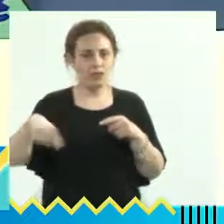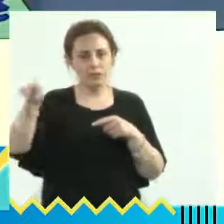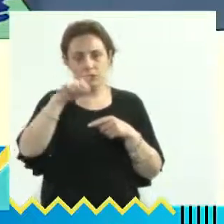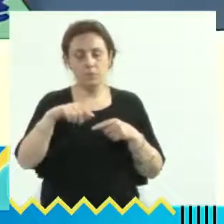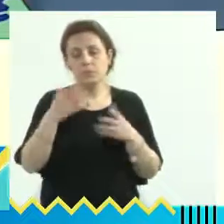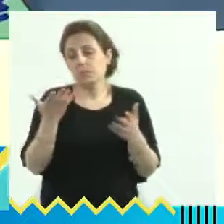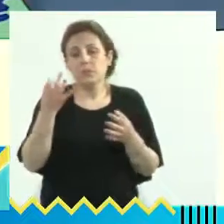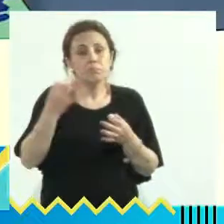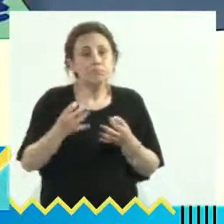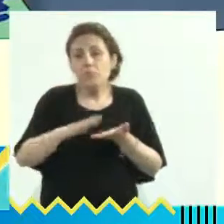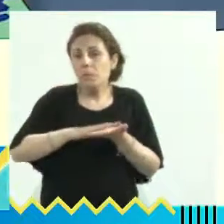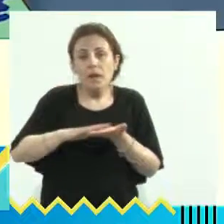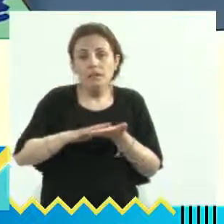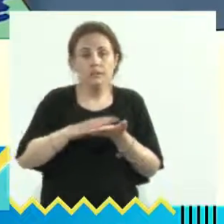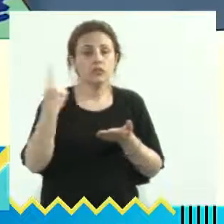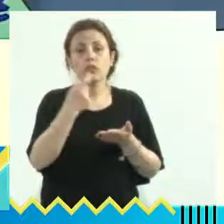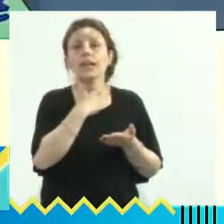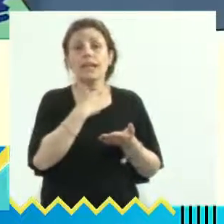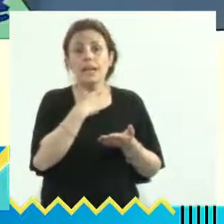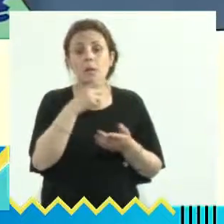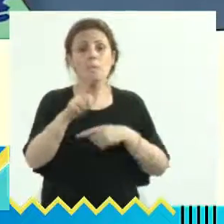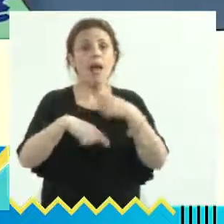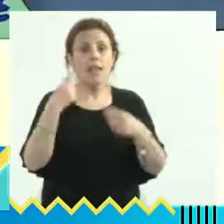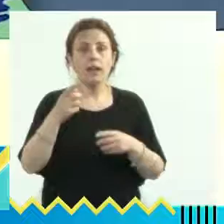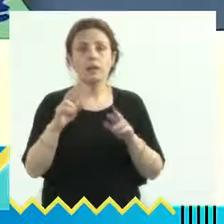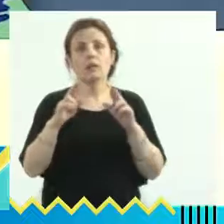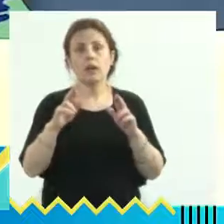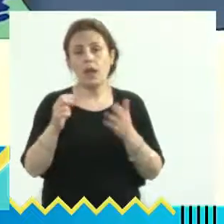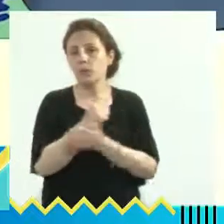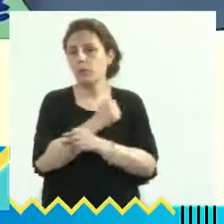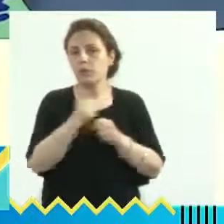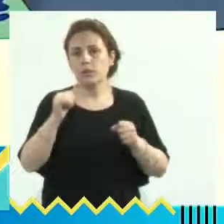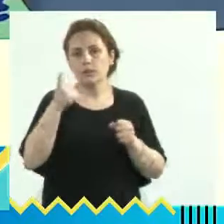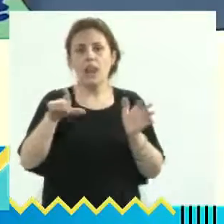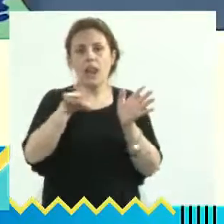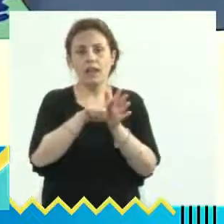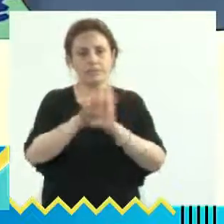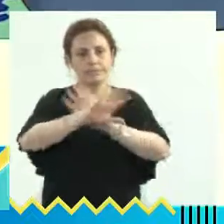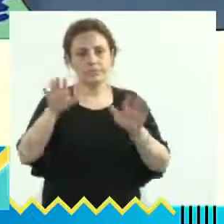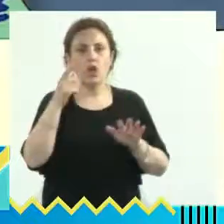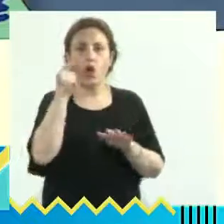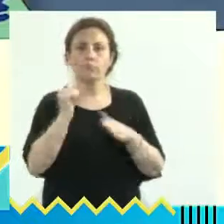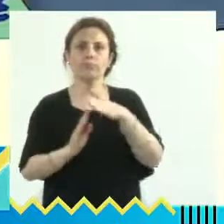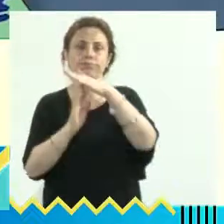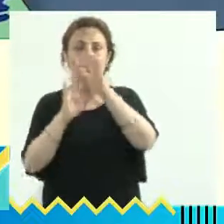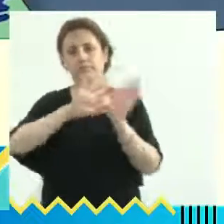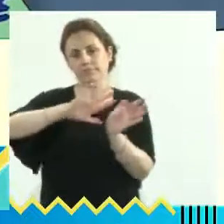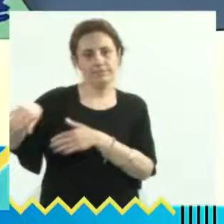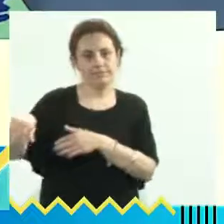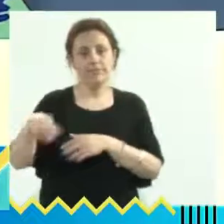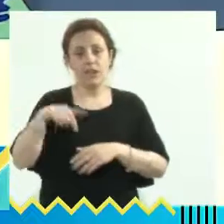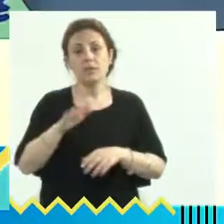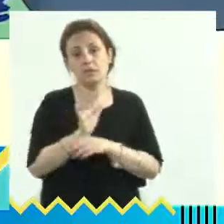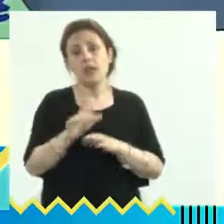bueno, básicamente lograr que mañana sea ley. Dice, el patriarcado se va a acabar y que sea ley. Va a ser